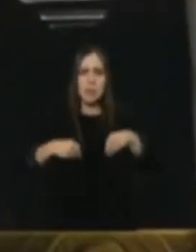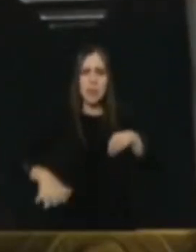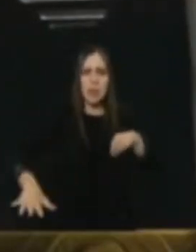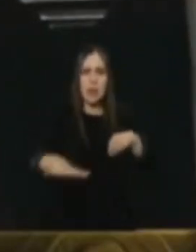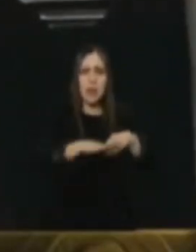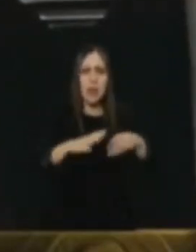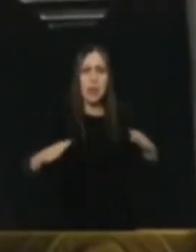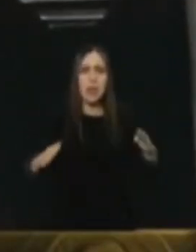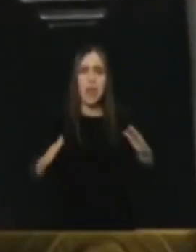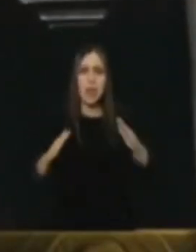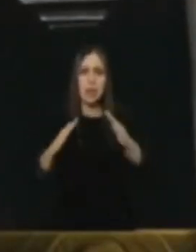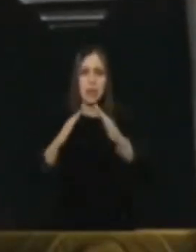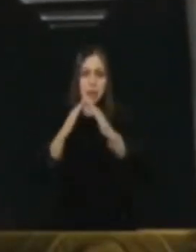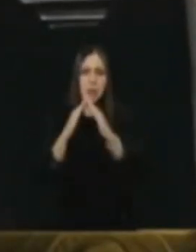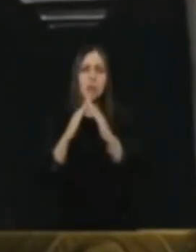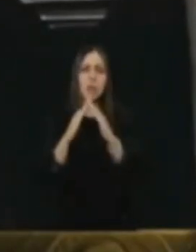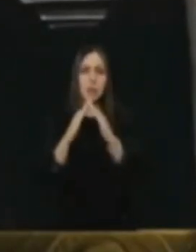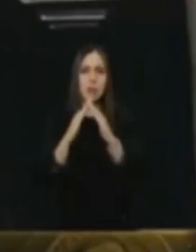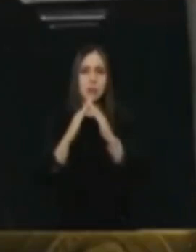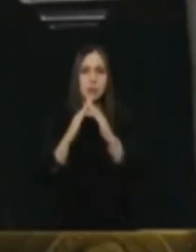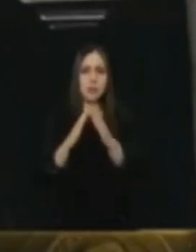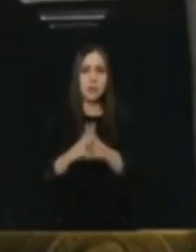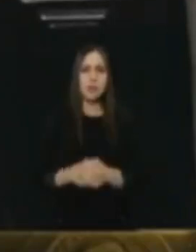quedaron con